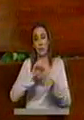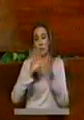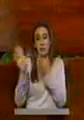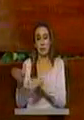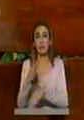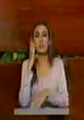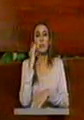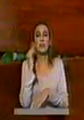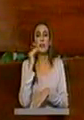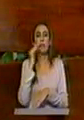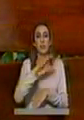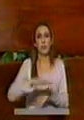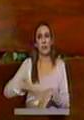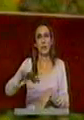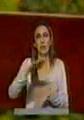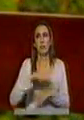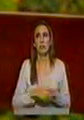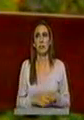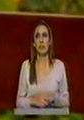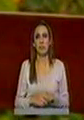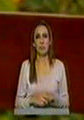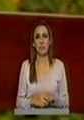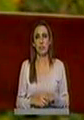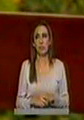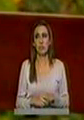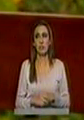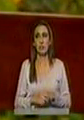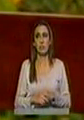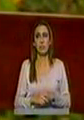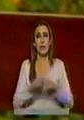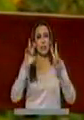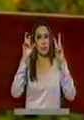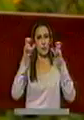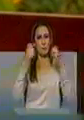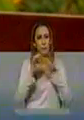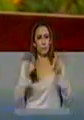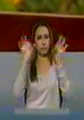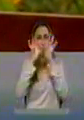experiencia tan dura como ese fenómeno natural? El potencial sería